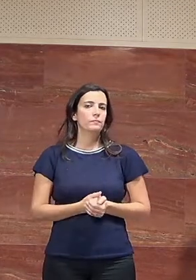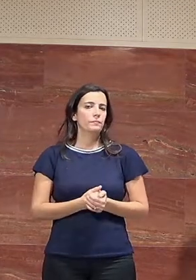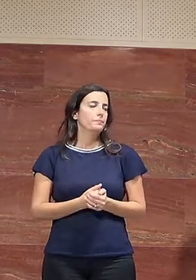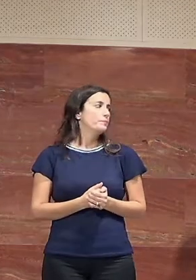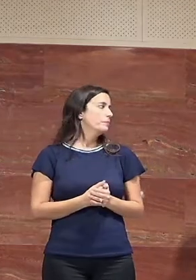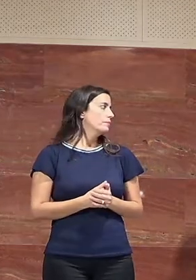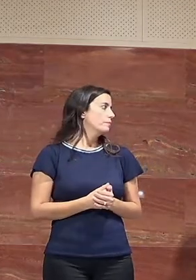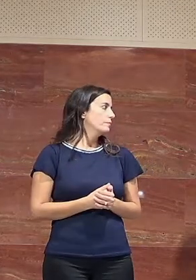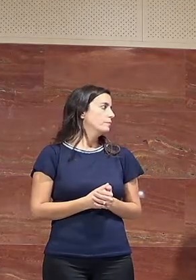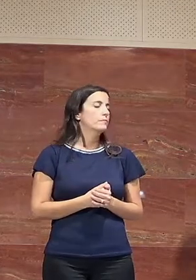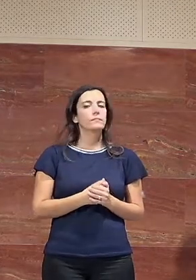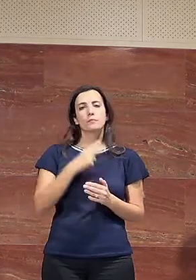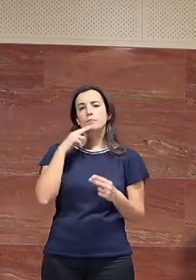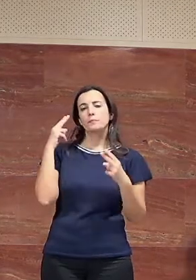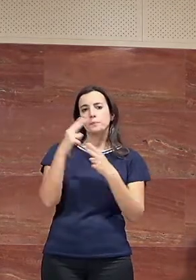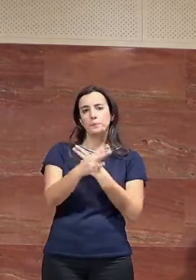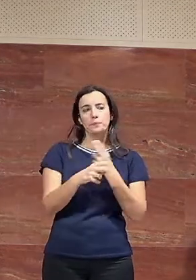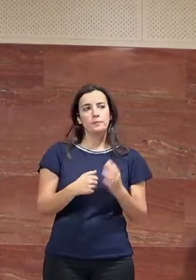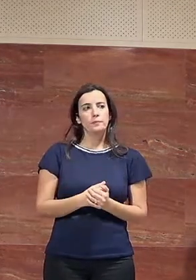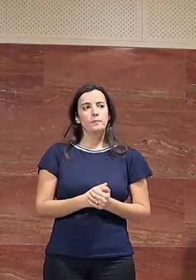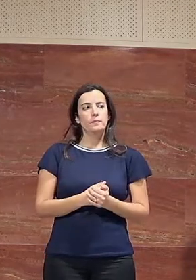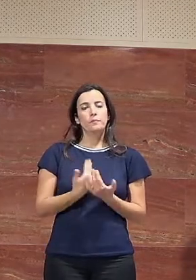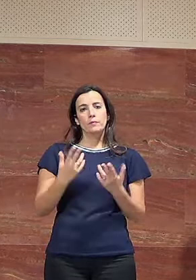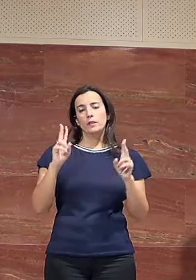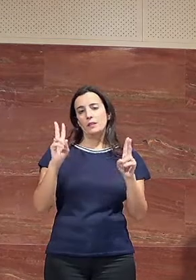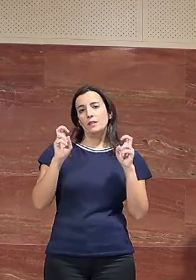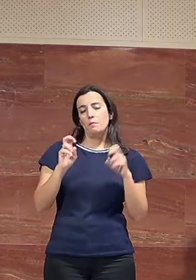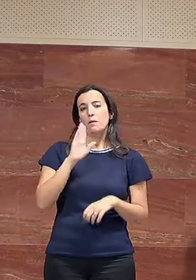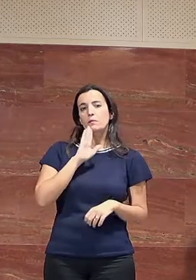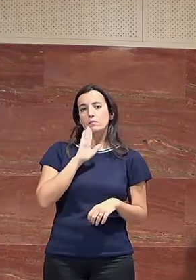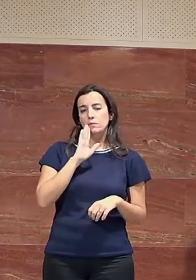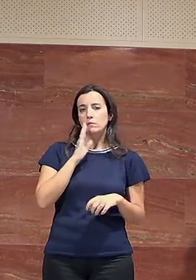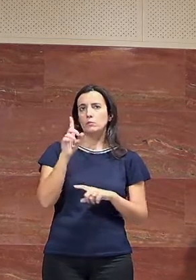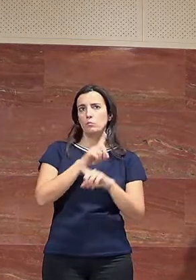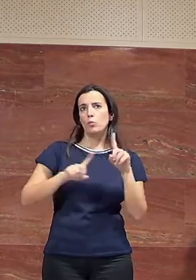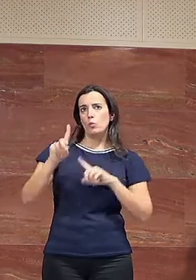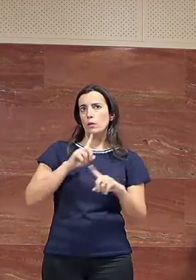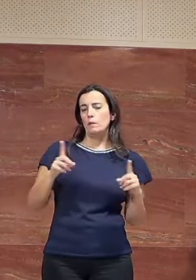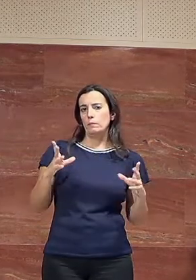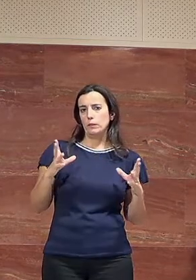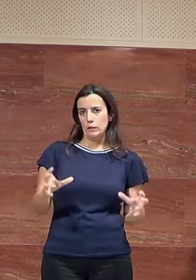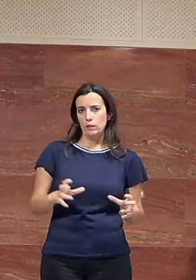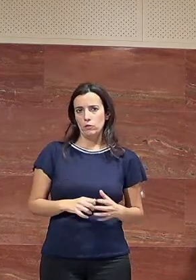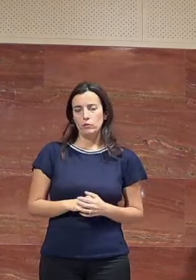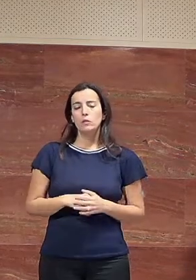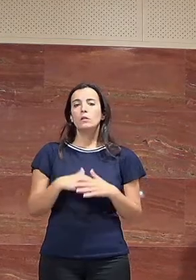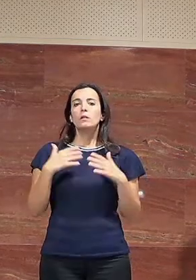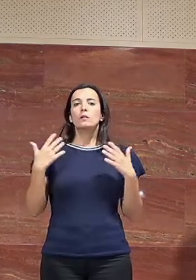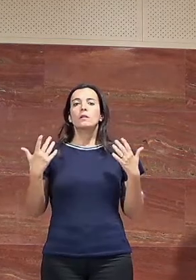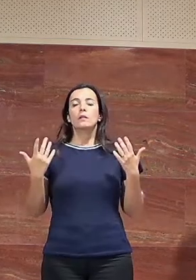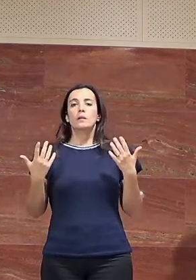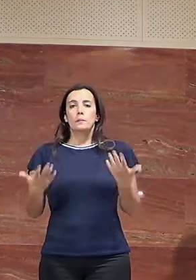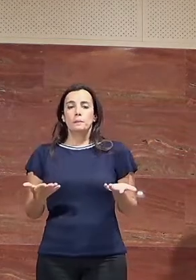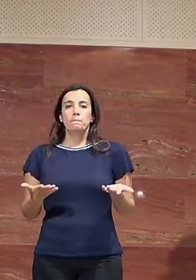Bueno, pues efectivamente el tema de los volardos puede llegar a ser un problema muy serio, pero también te diría una cosa, y es